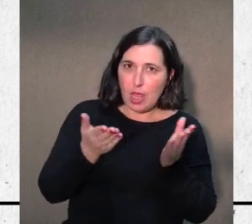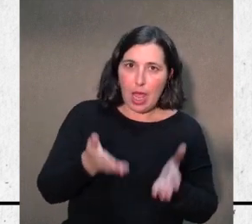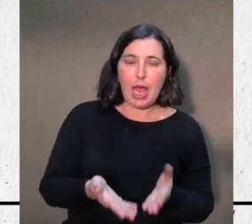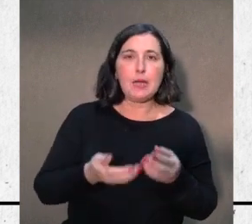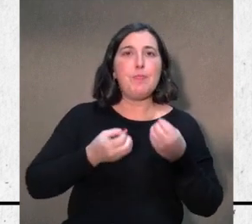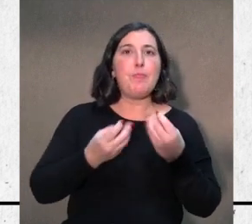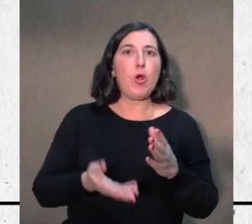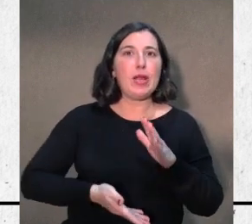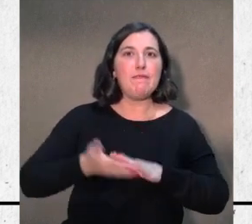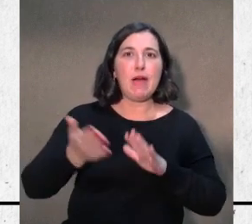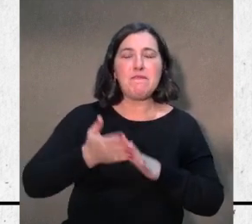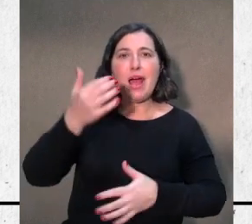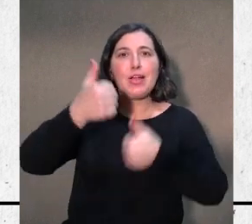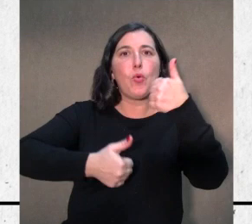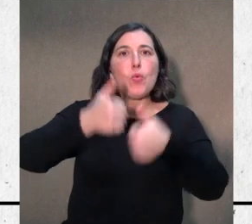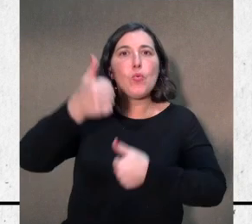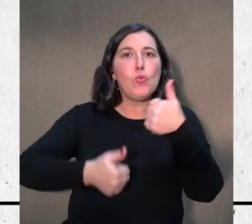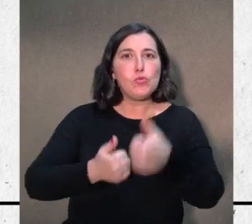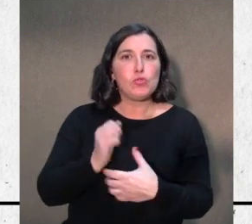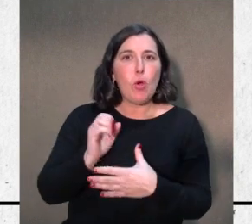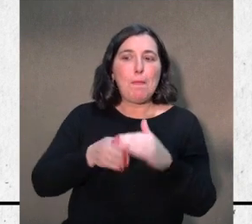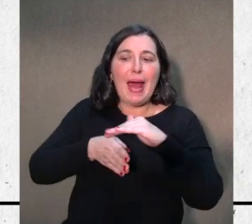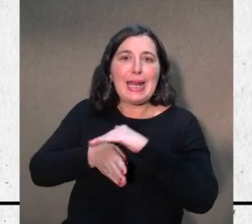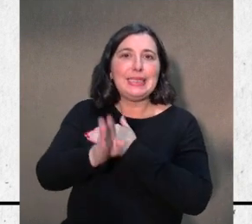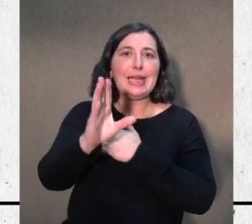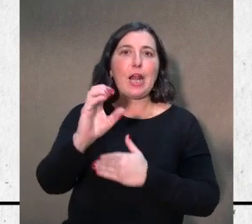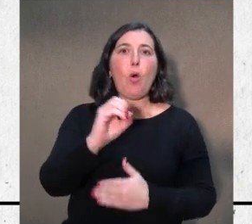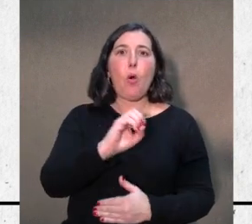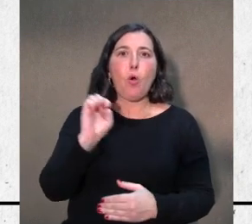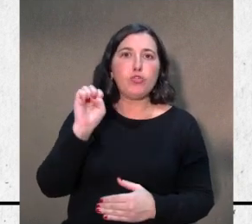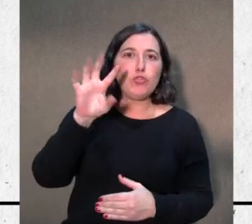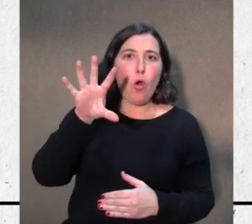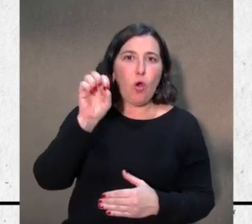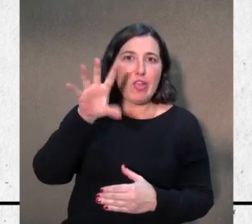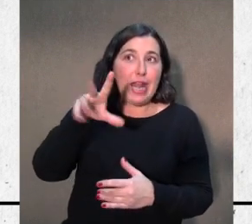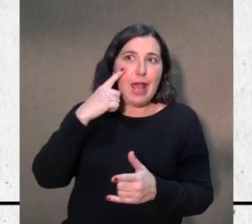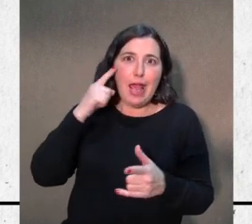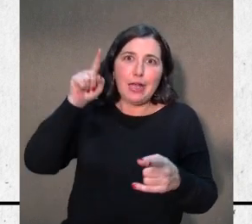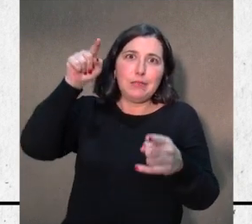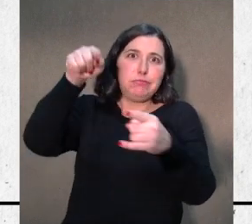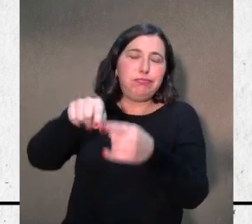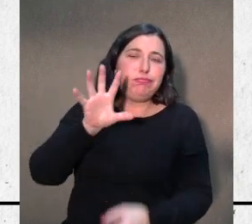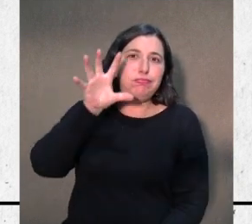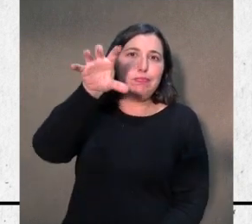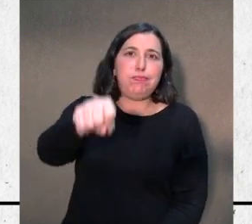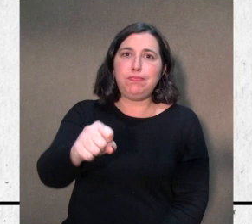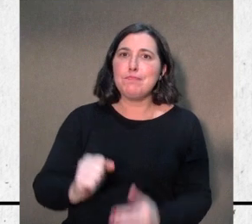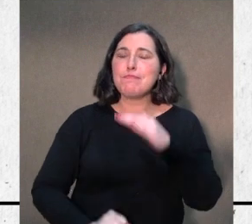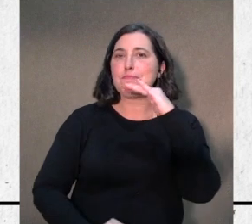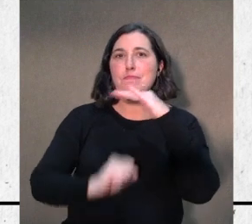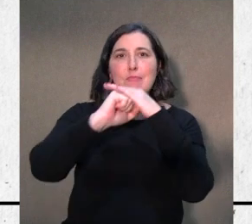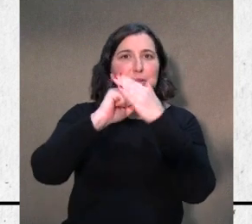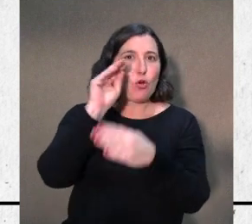era la meca, y es la meca de la cultura uruguaya, y bueno, era mi sueño, ¿no? Seguir los pasos de mis hermanos, porque yo ahí ya